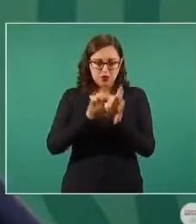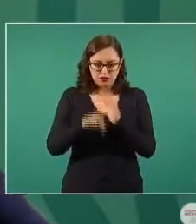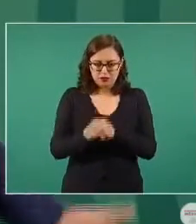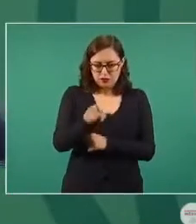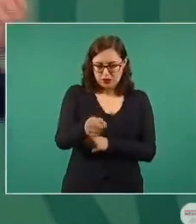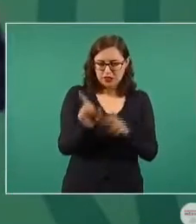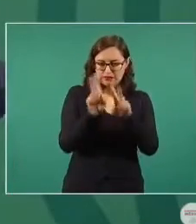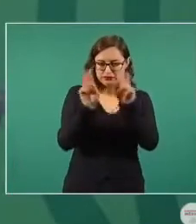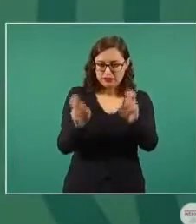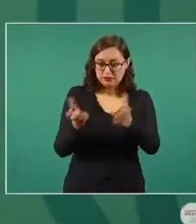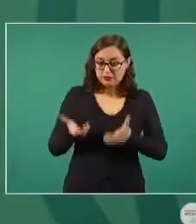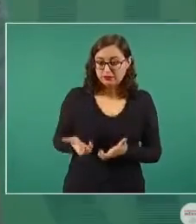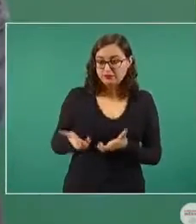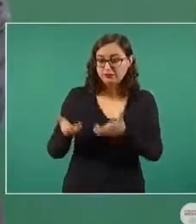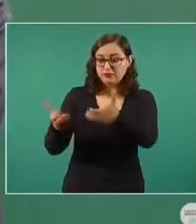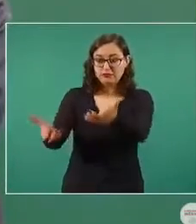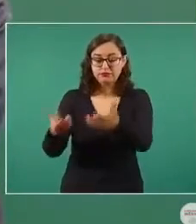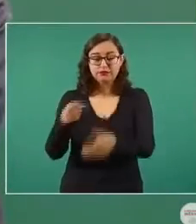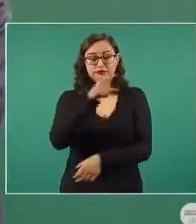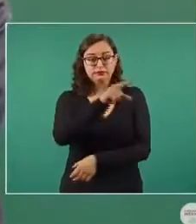por varios años